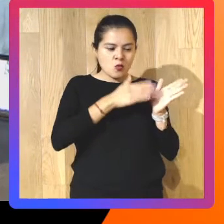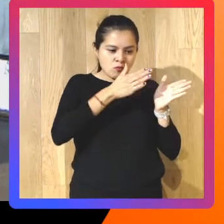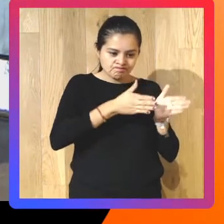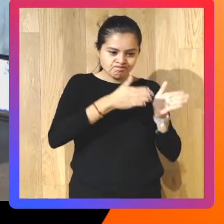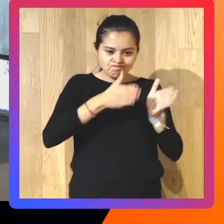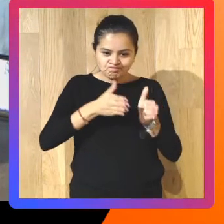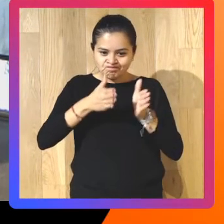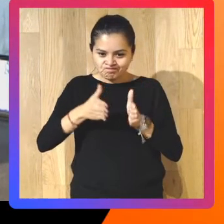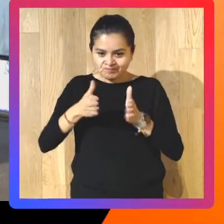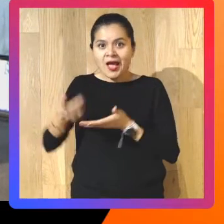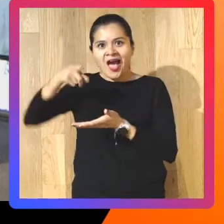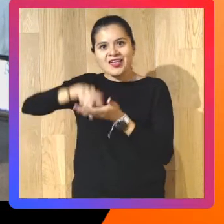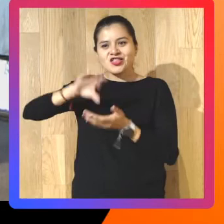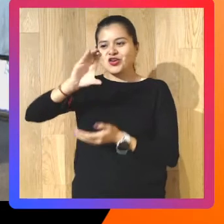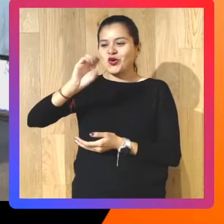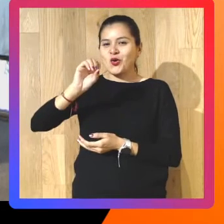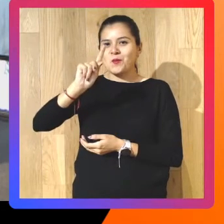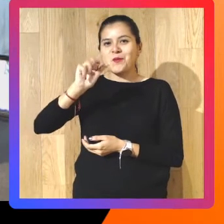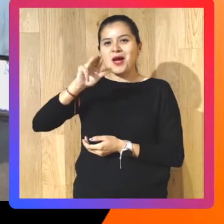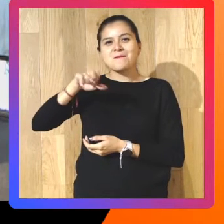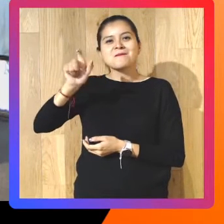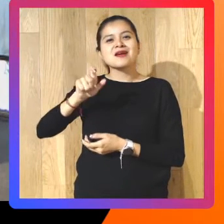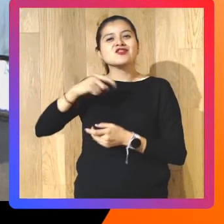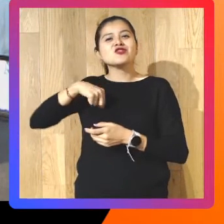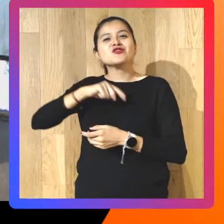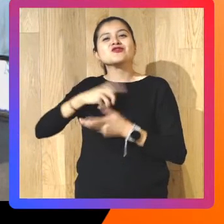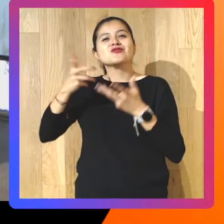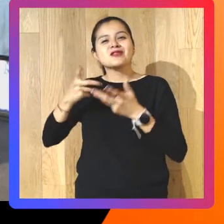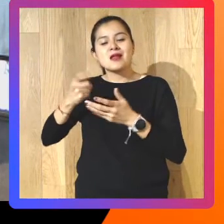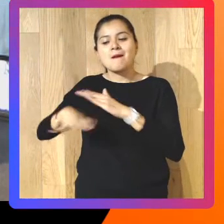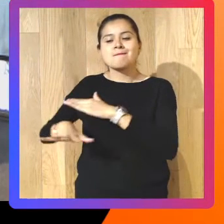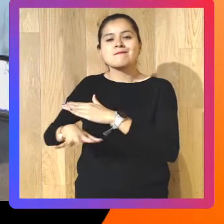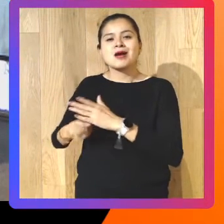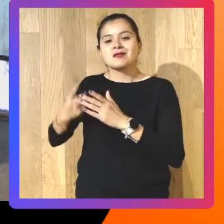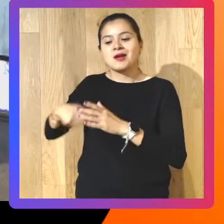para el interior de Coparmex y esperemos y con esta